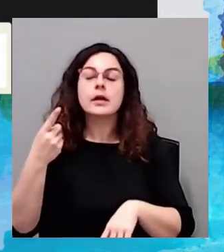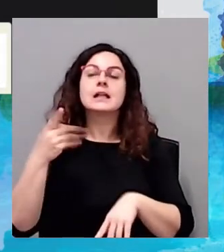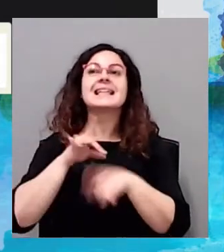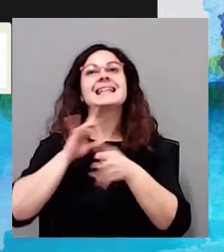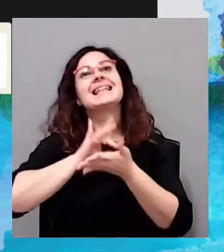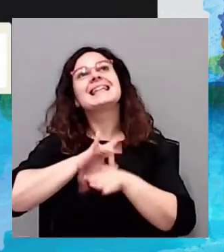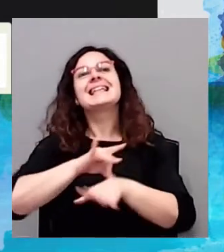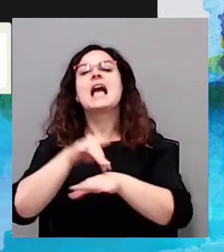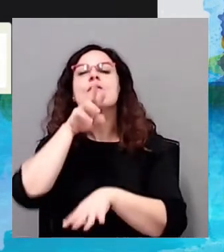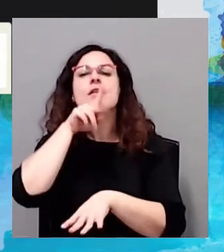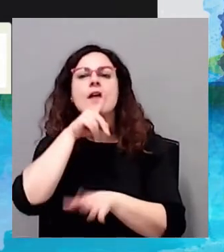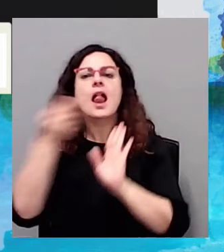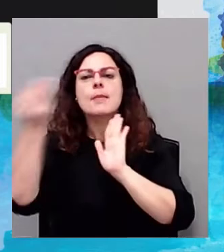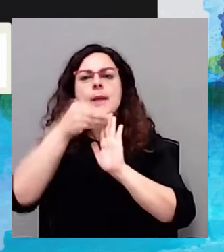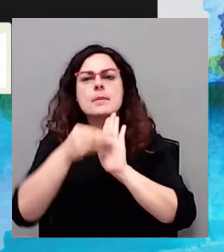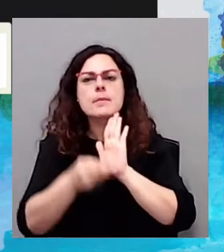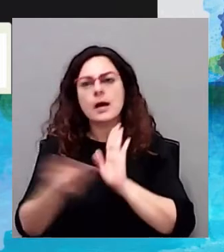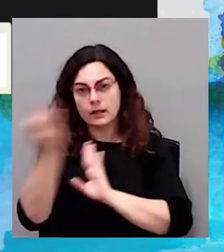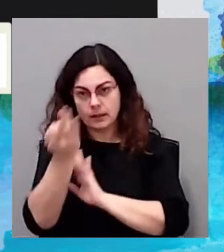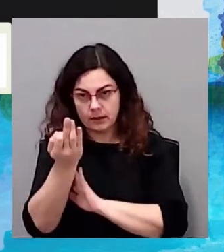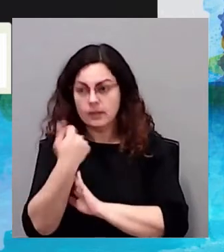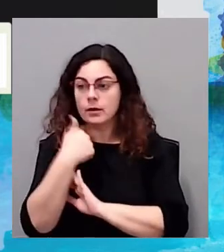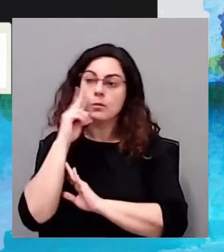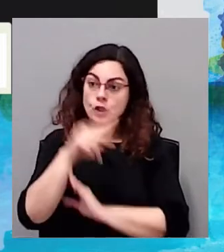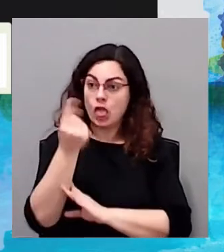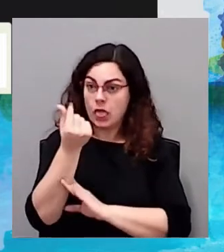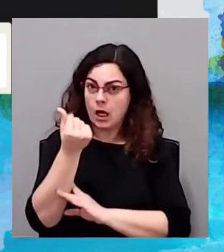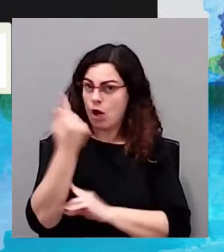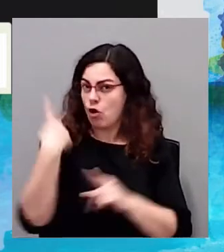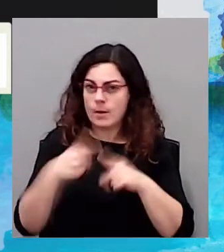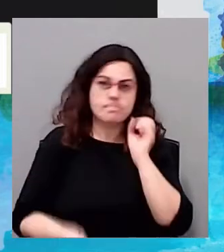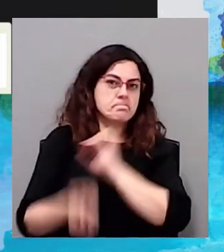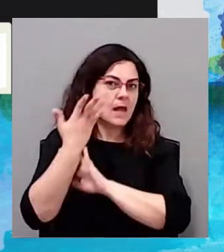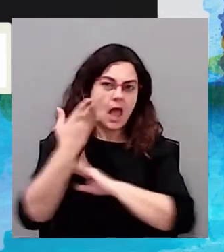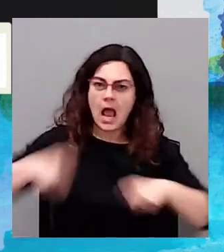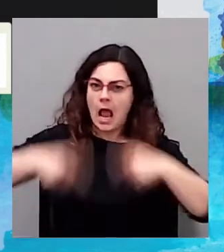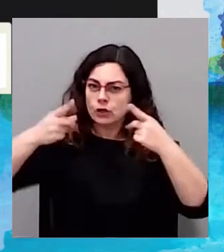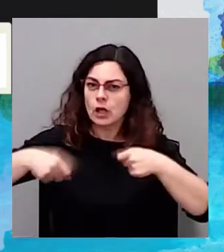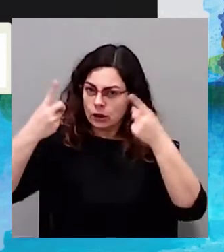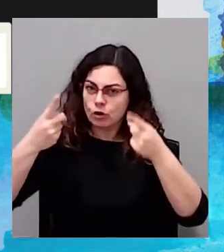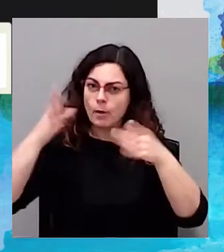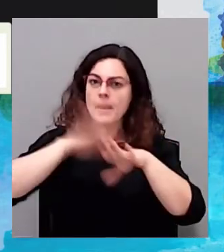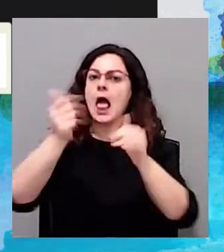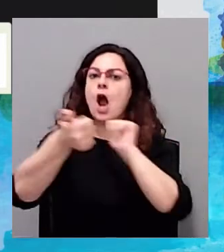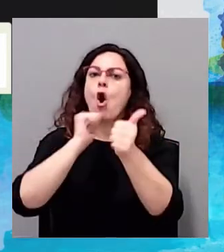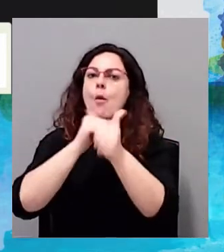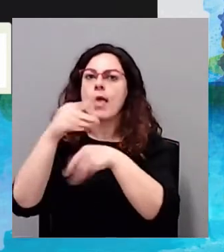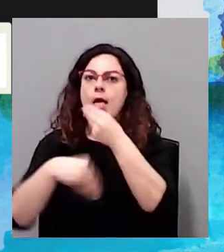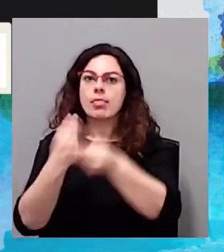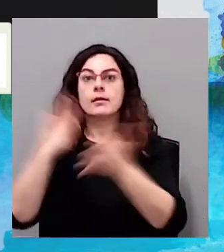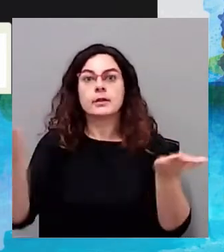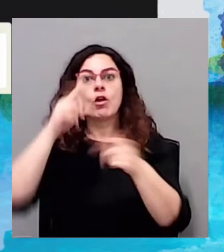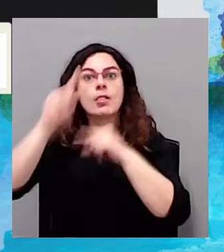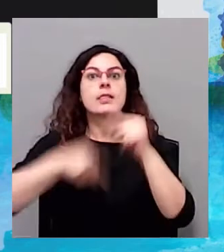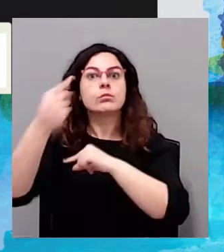olvidamos, los museos gastan mucho dinero en crear una réplica, pero luego no se crea